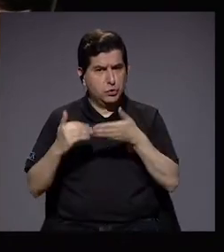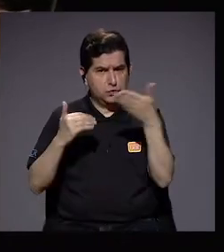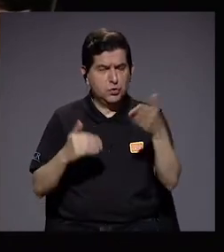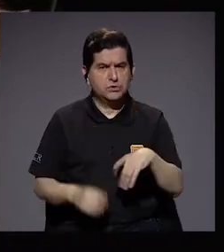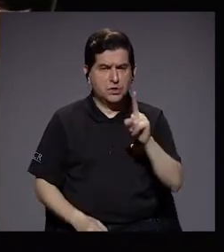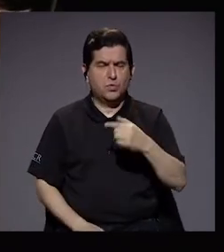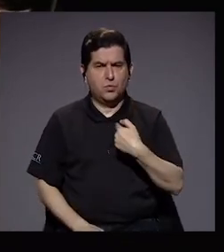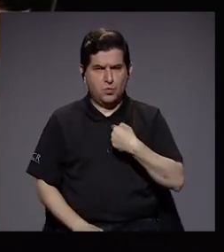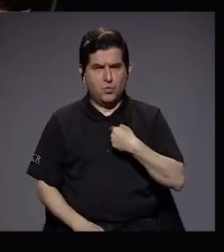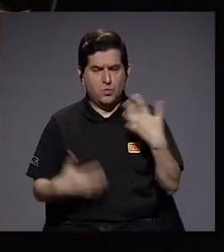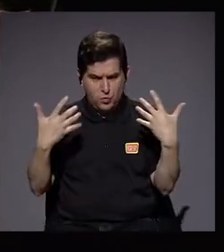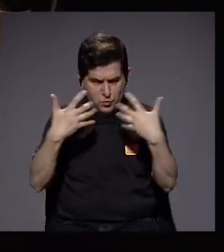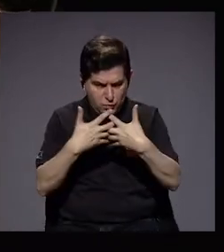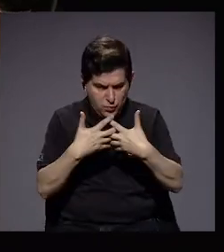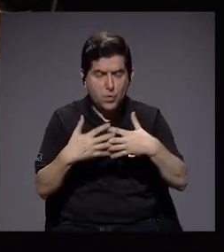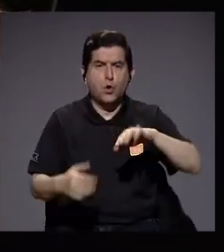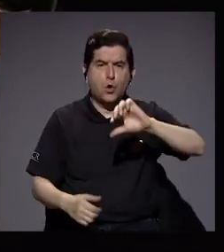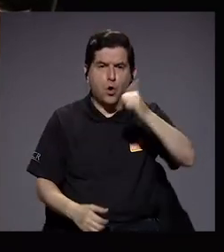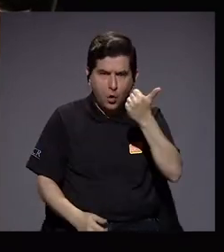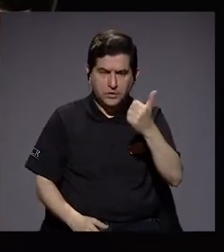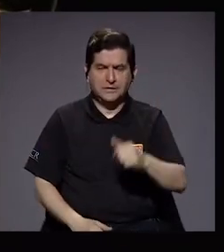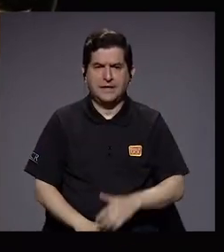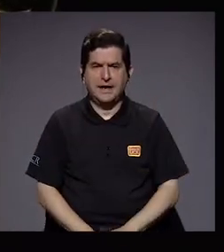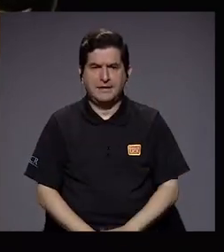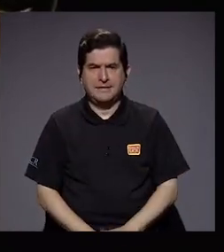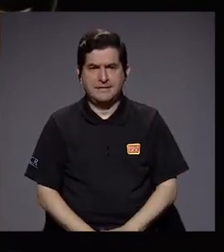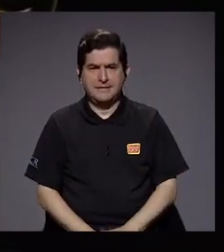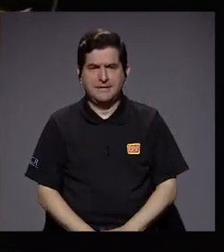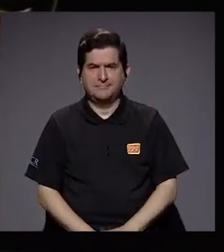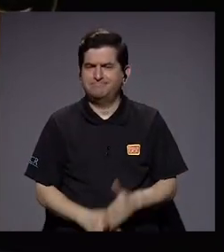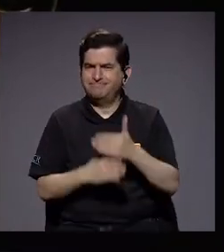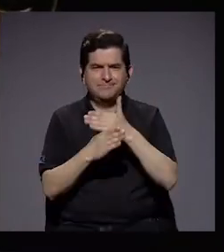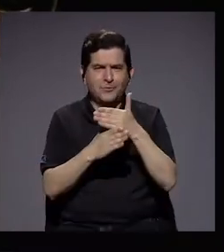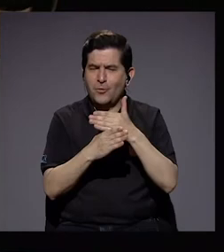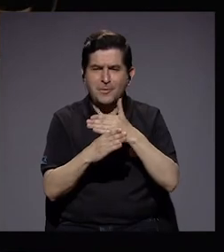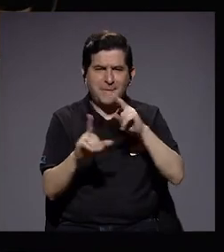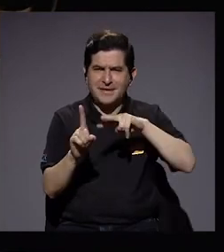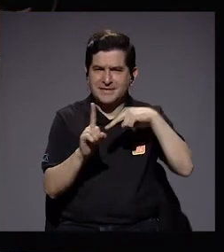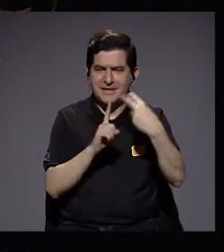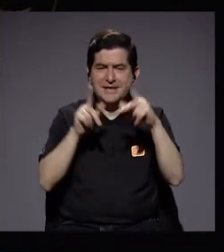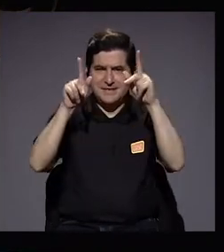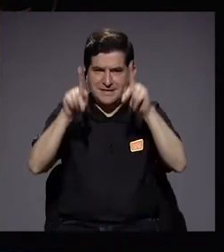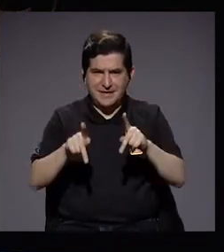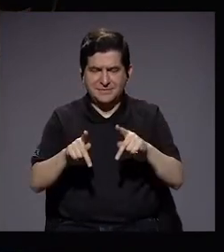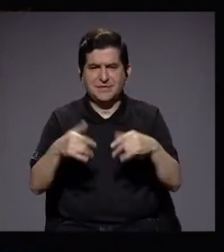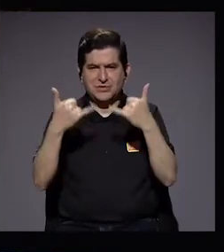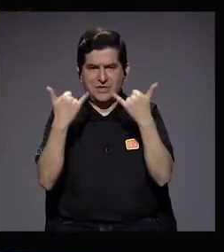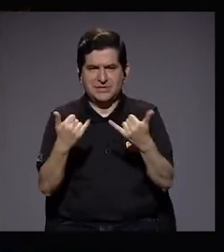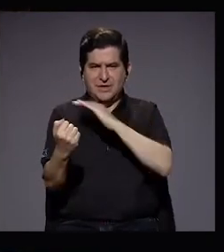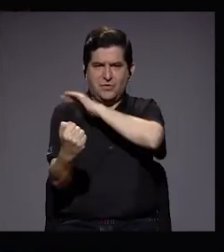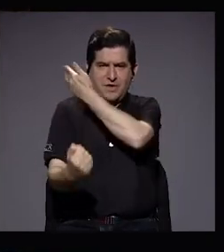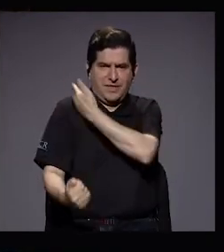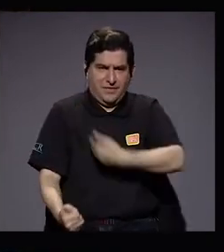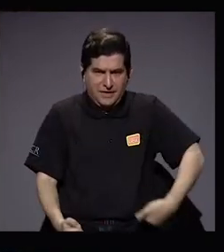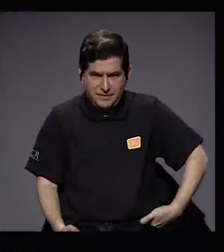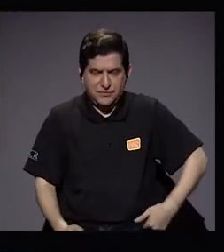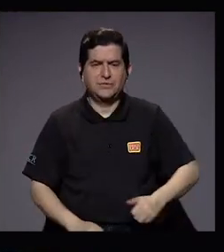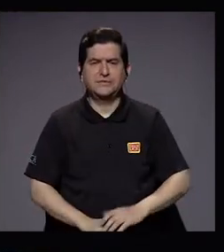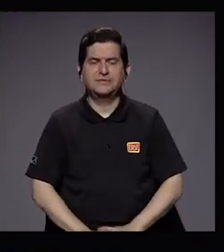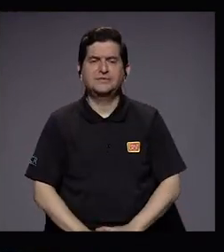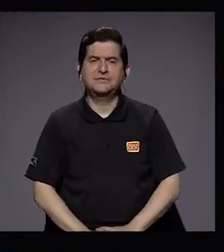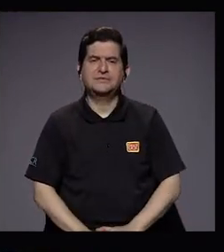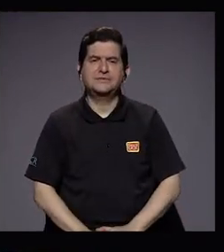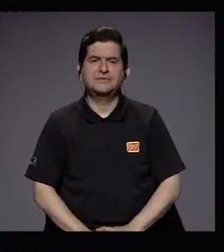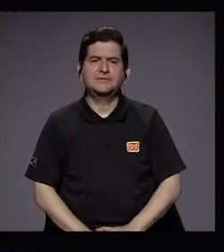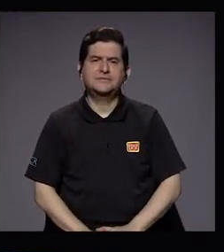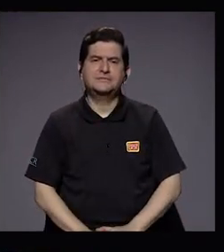cosas, una, ser consecuente y la otra, que no comparte la visión de las personas que están en el Ejecutivo.